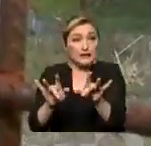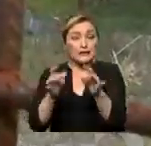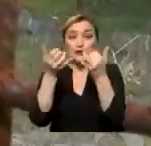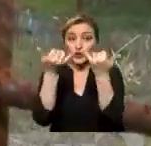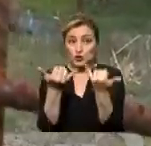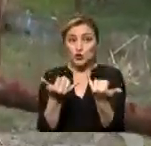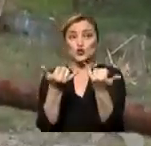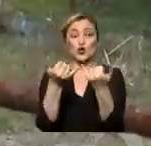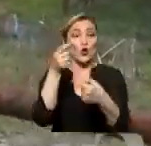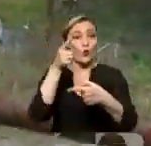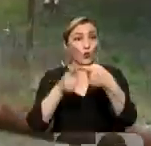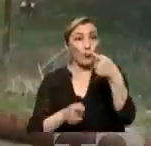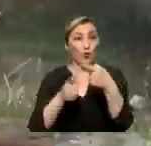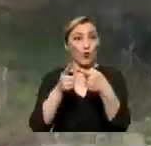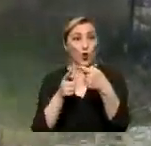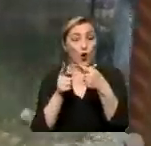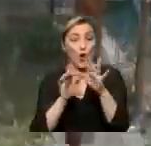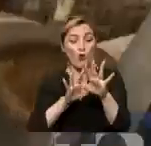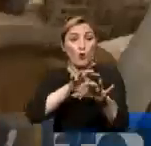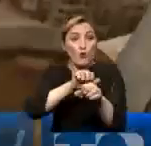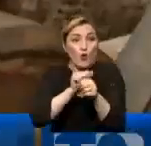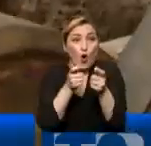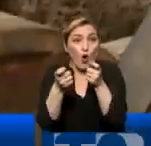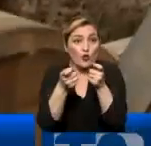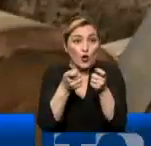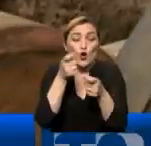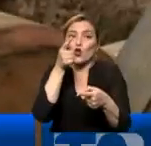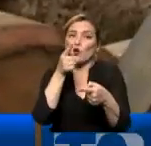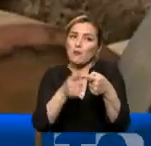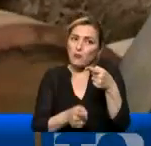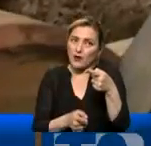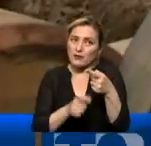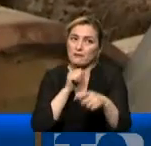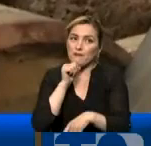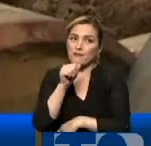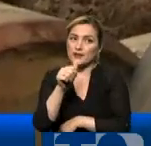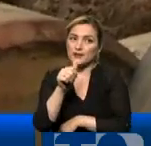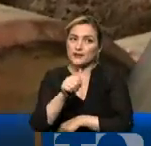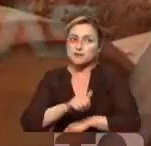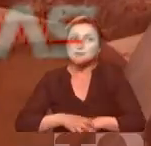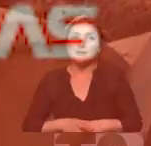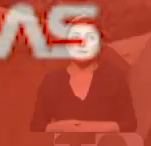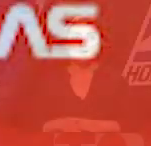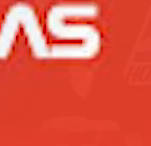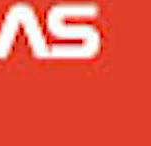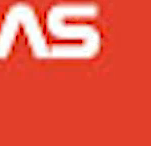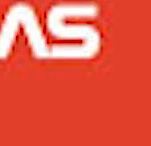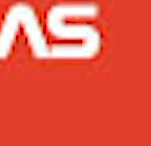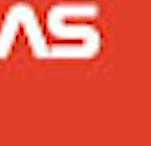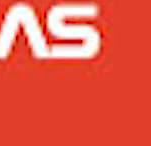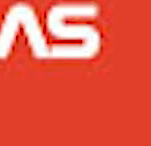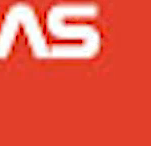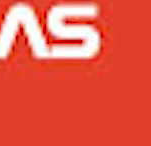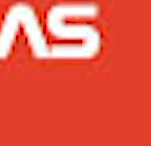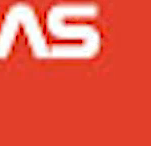hasta el momento no ha podido tomar posesión en quito- freddy paredes 24 horas